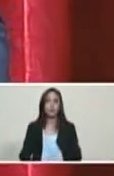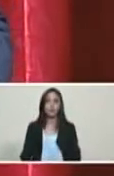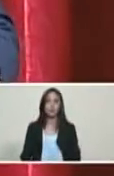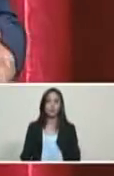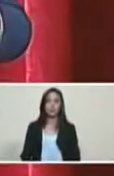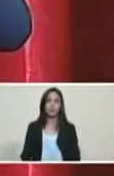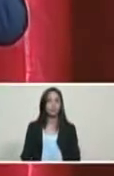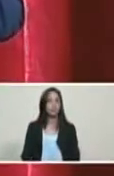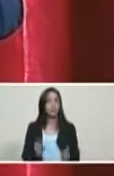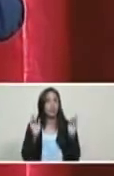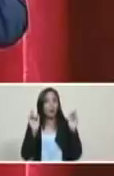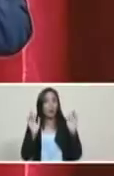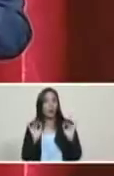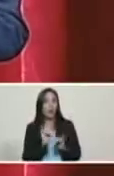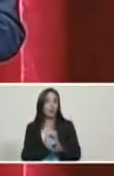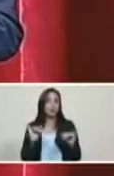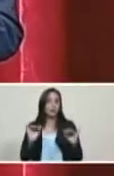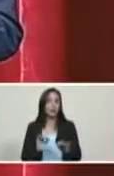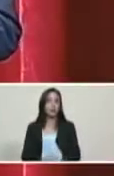Ojalá